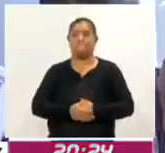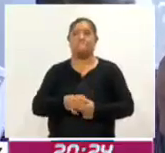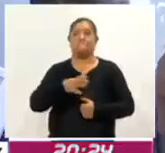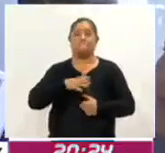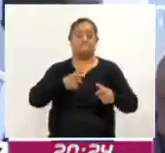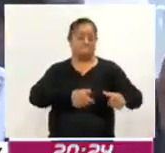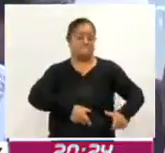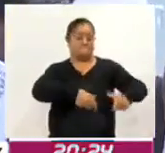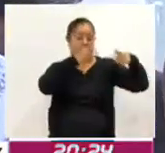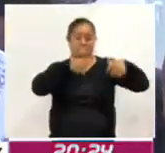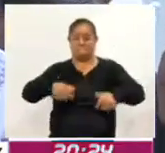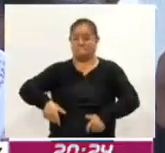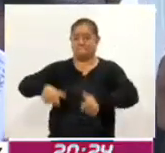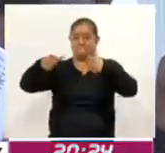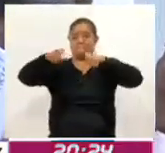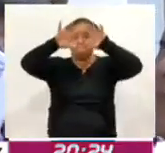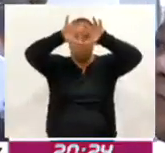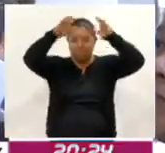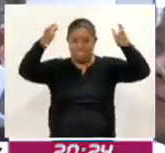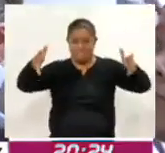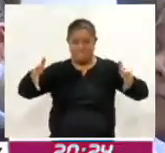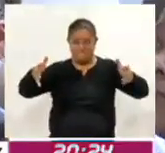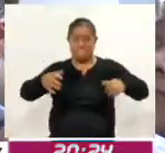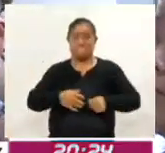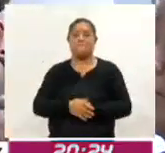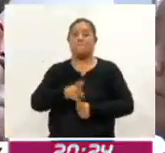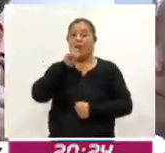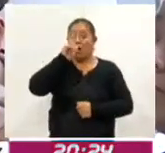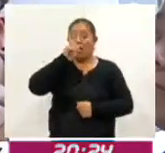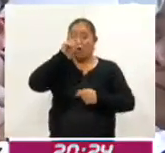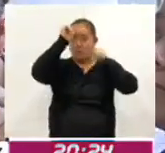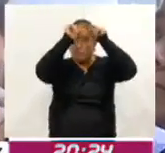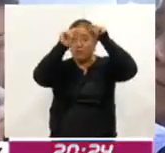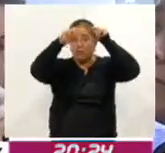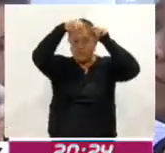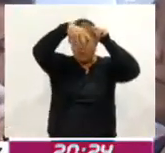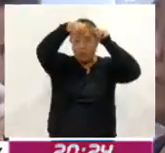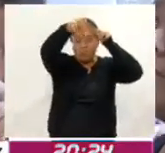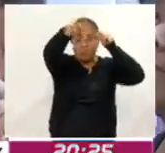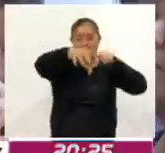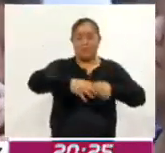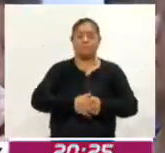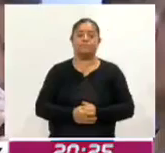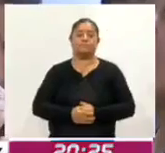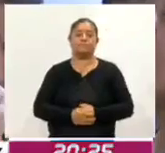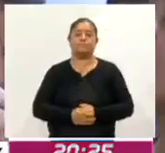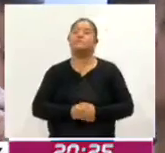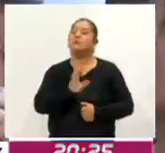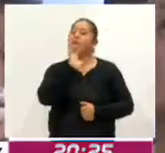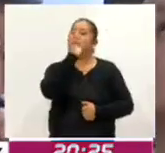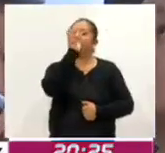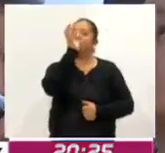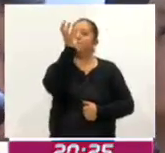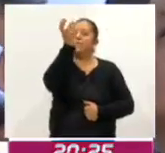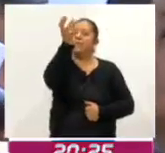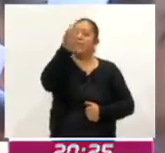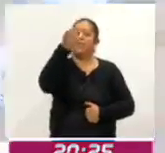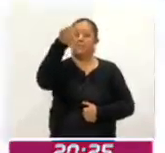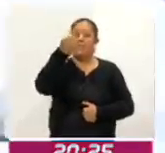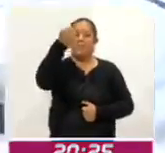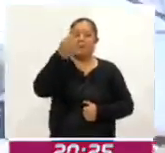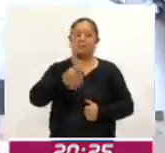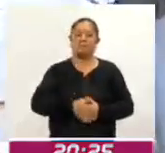la techumbre, la instalación eléctrica y la colocación de las lámparas. Esa fue la aportación del gobierno del